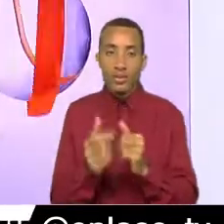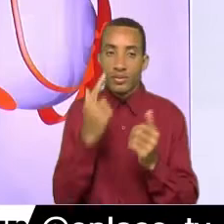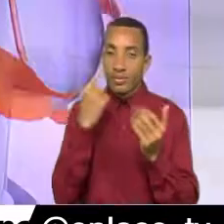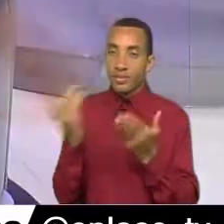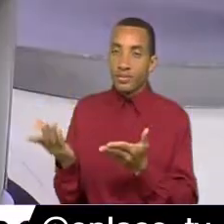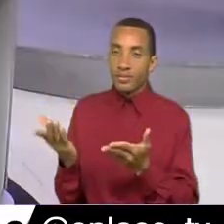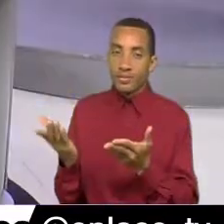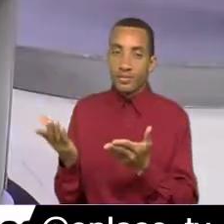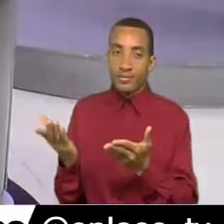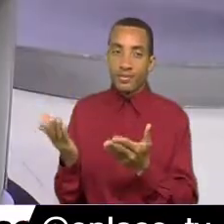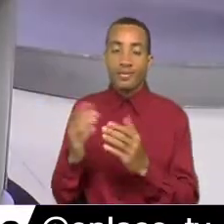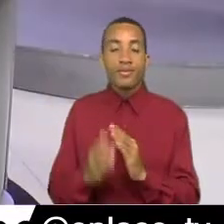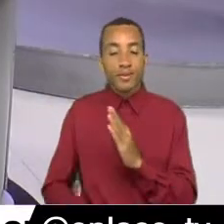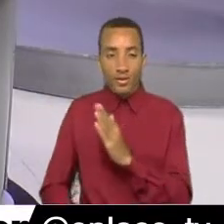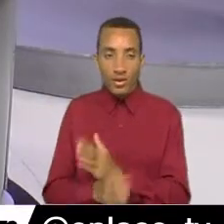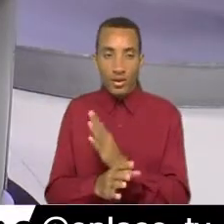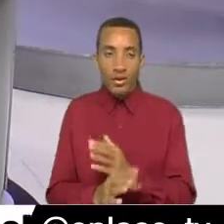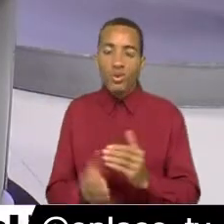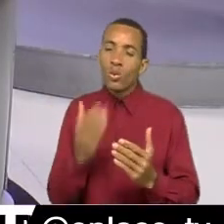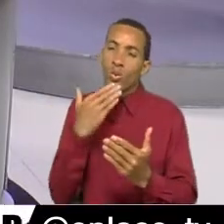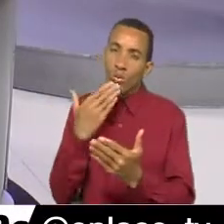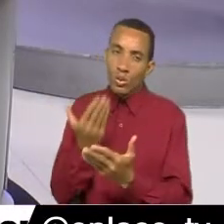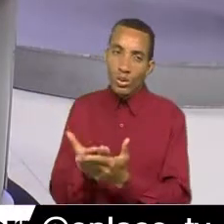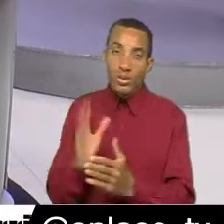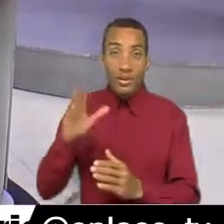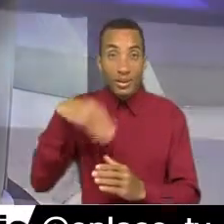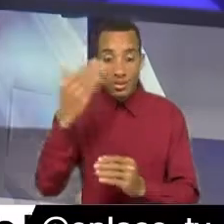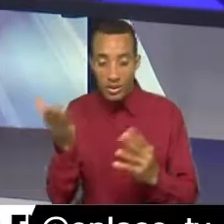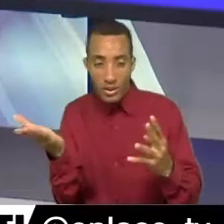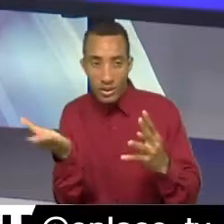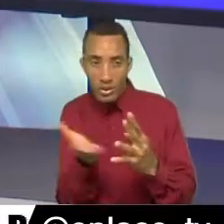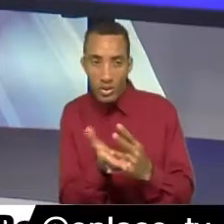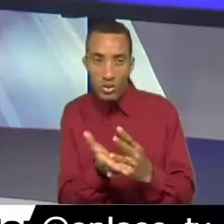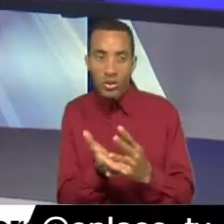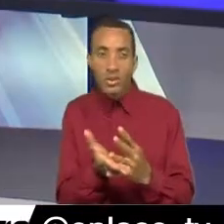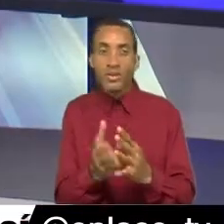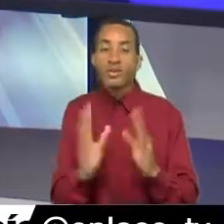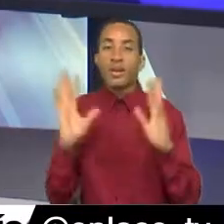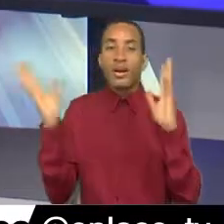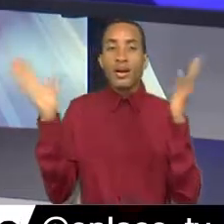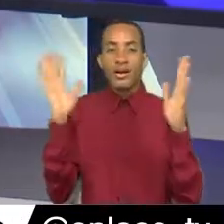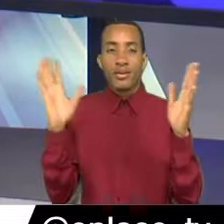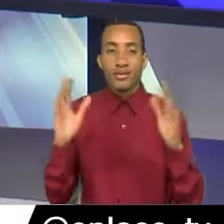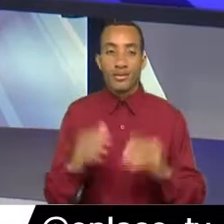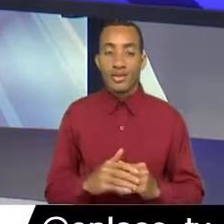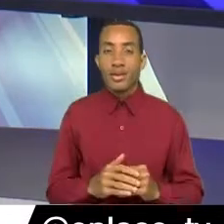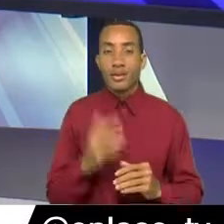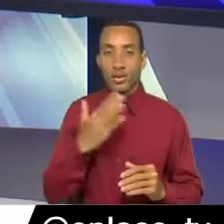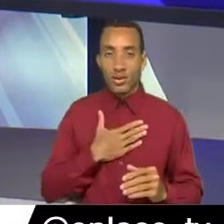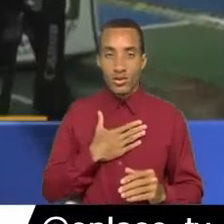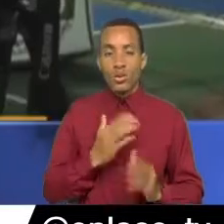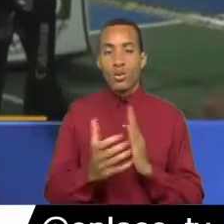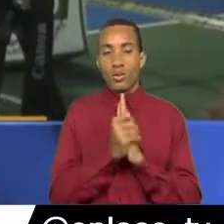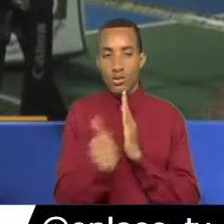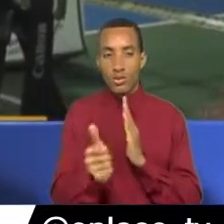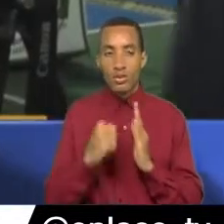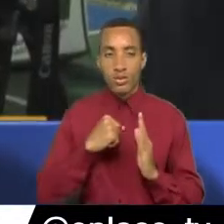usted. Gracias, Marlon. Así será después de la pausa cuando hablemos sobre el reality show Yo Tengo Talento.